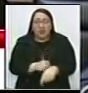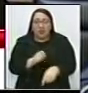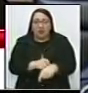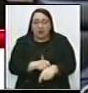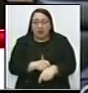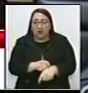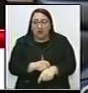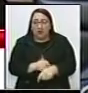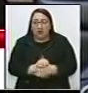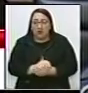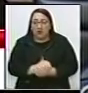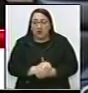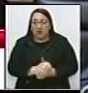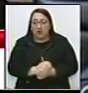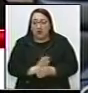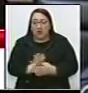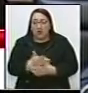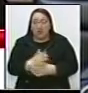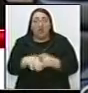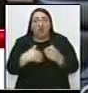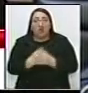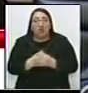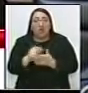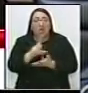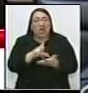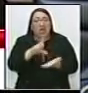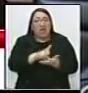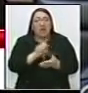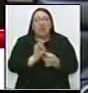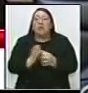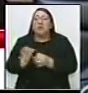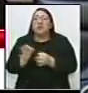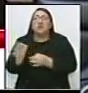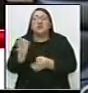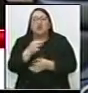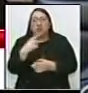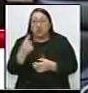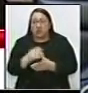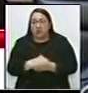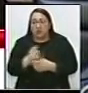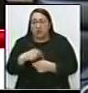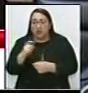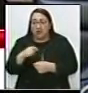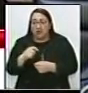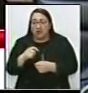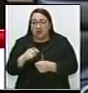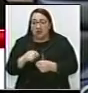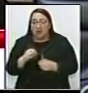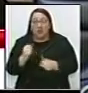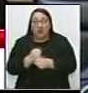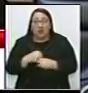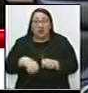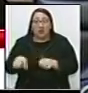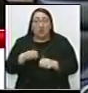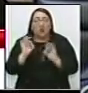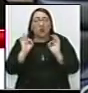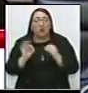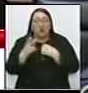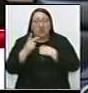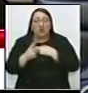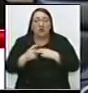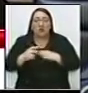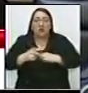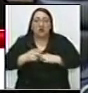que acorte esas brechas entre los limacentristas y los provincianos. Necesitamos una descentralización justa, vista y